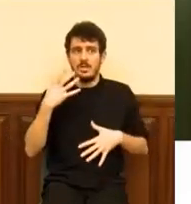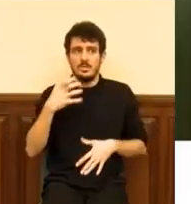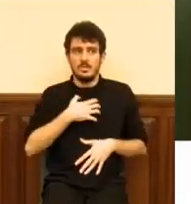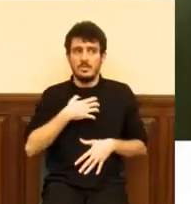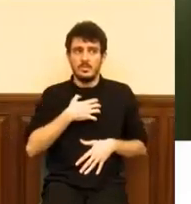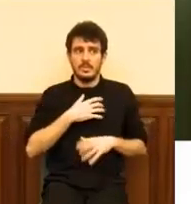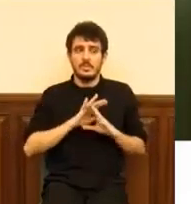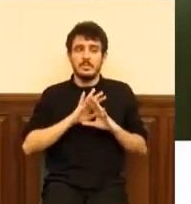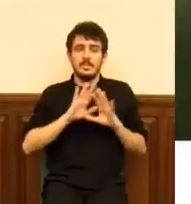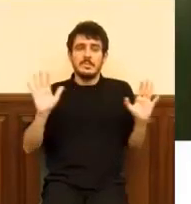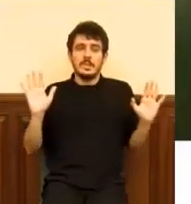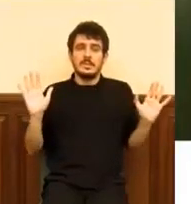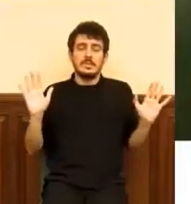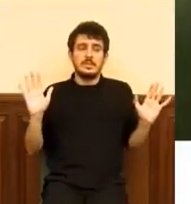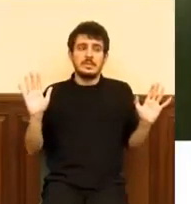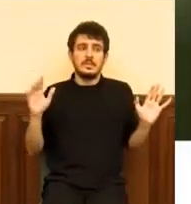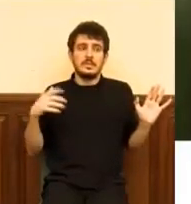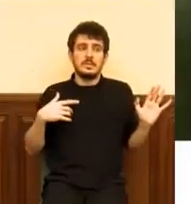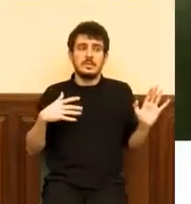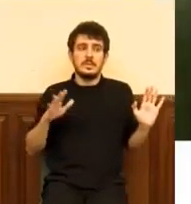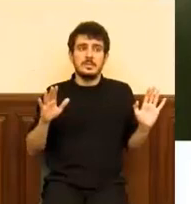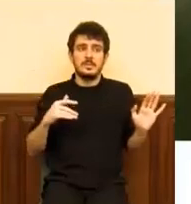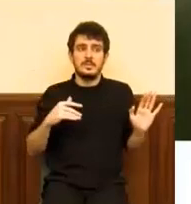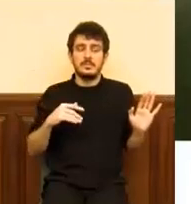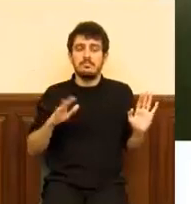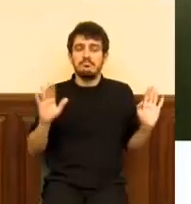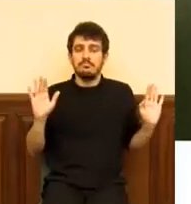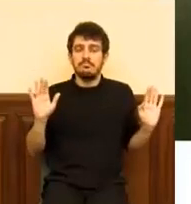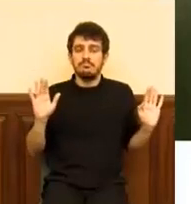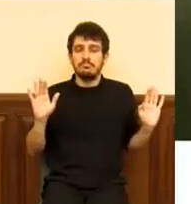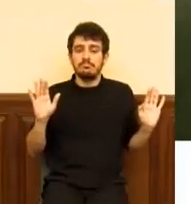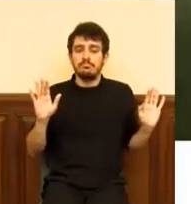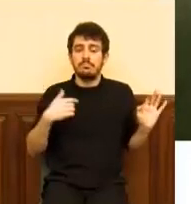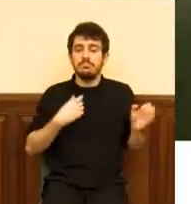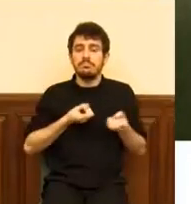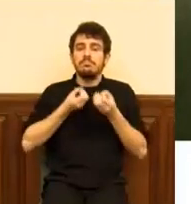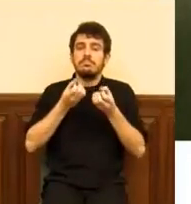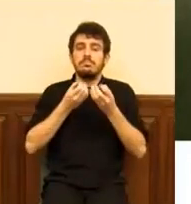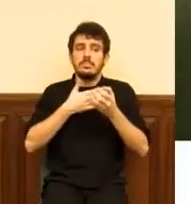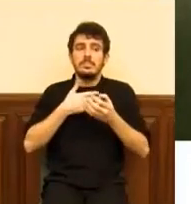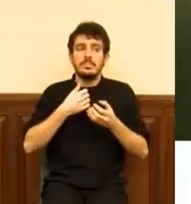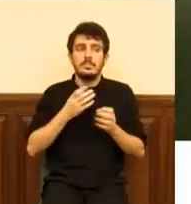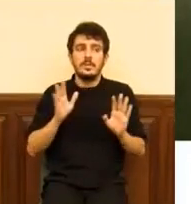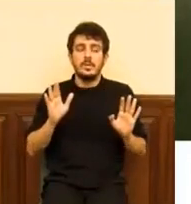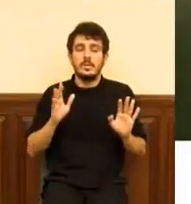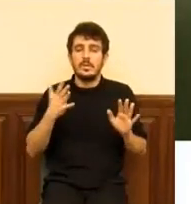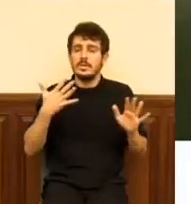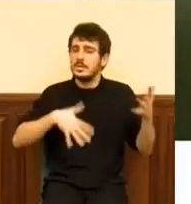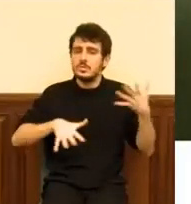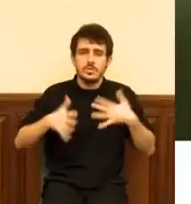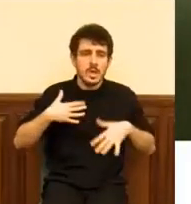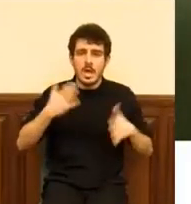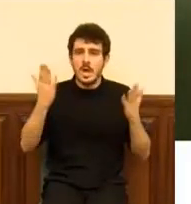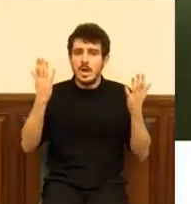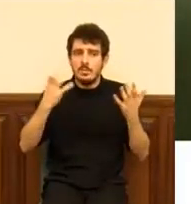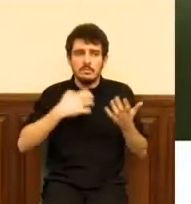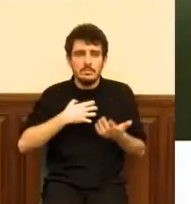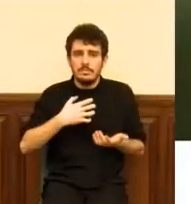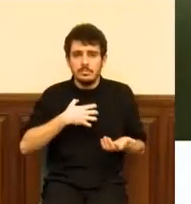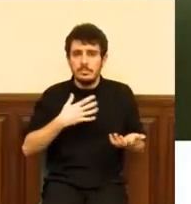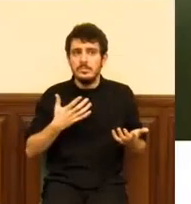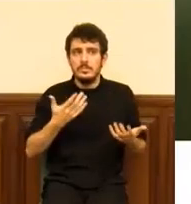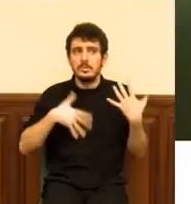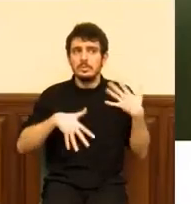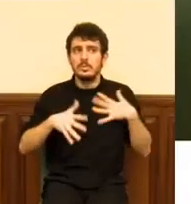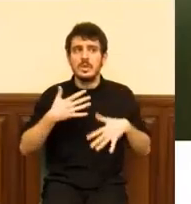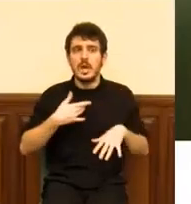tenía la intervención un poquito más, pero no hay excusa posible para que se